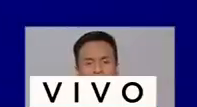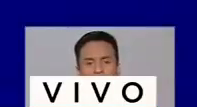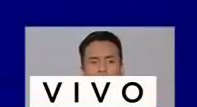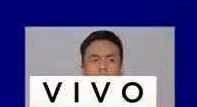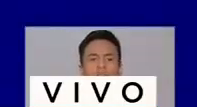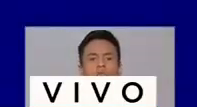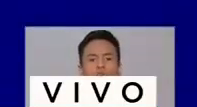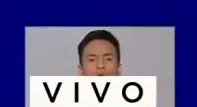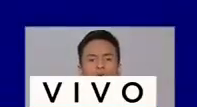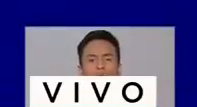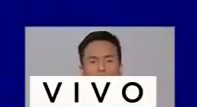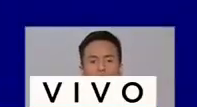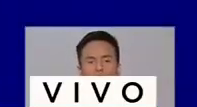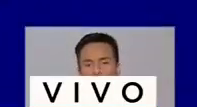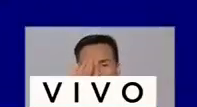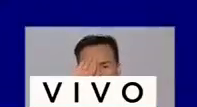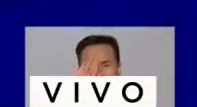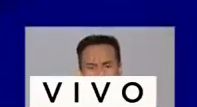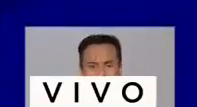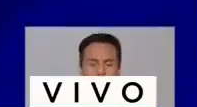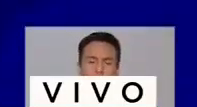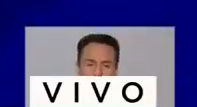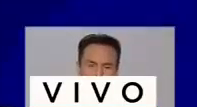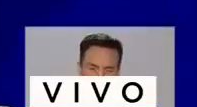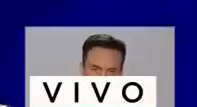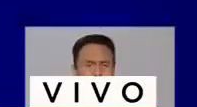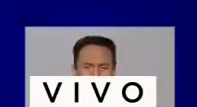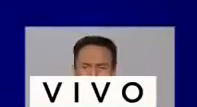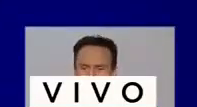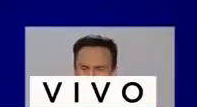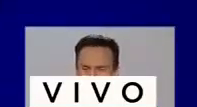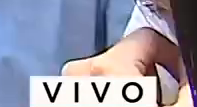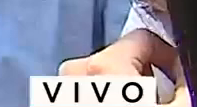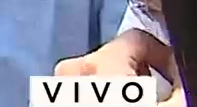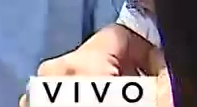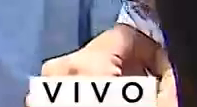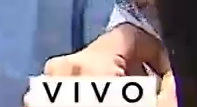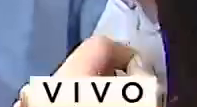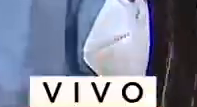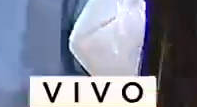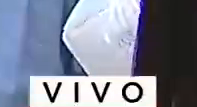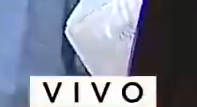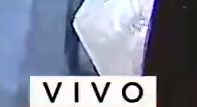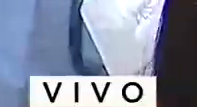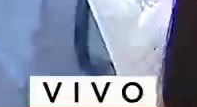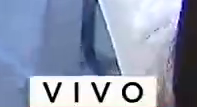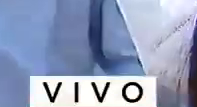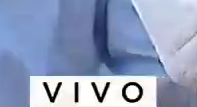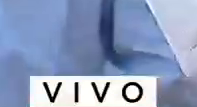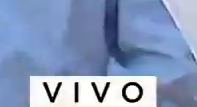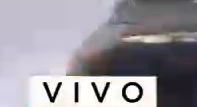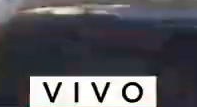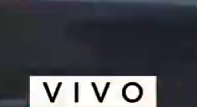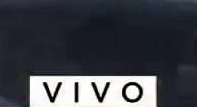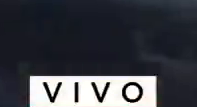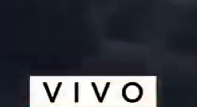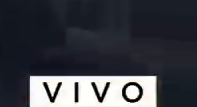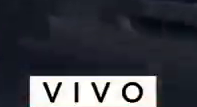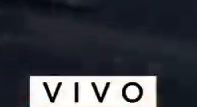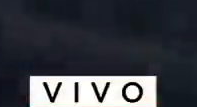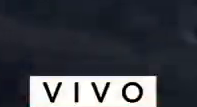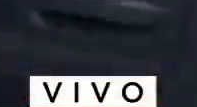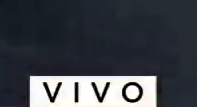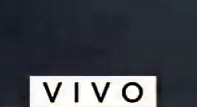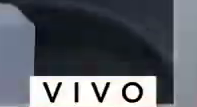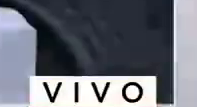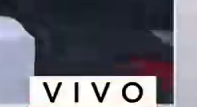este ciclo que está realizando la Confederación de la Producción y el Comercio para poder conversar con los distintos candidatos sobre sus propuestas en esta materia.